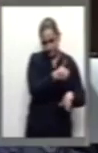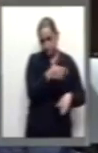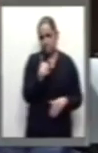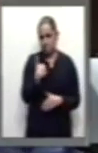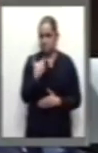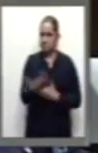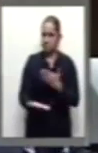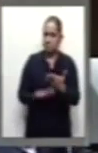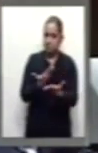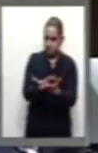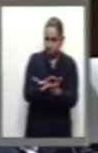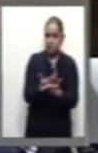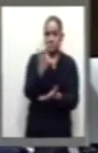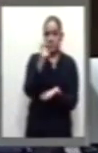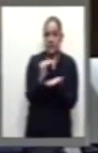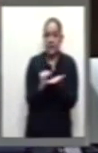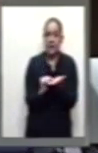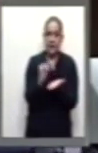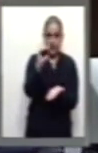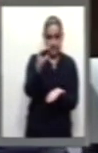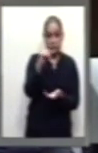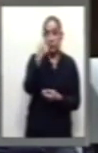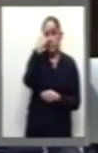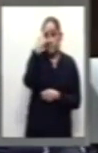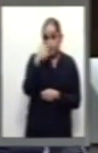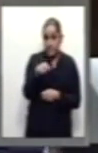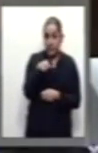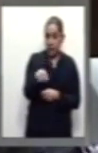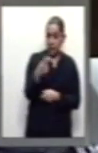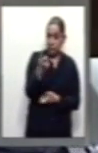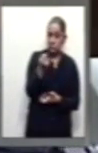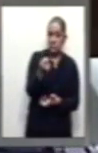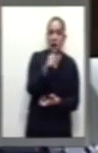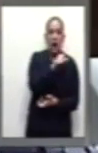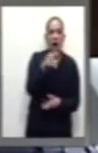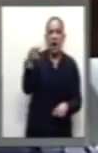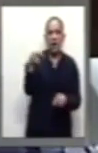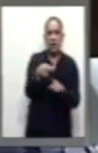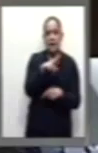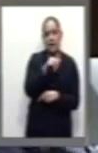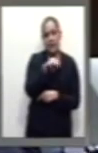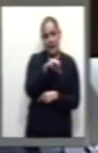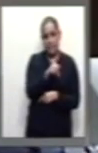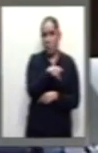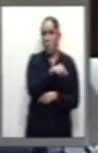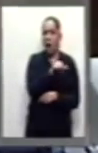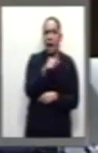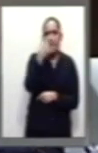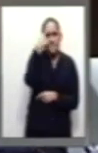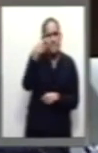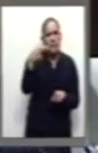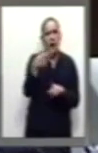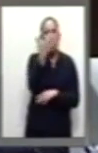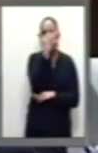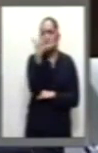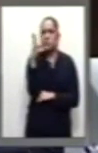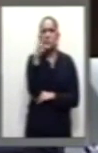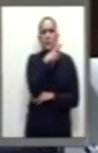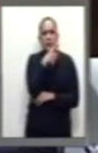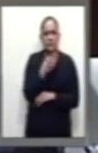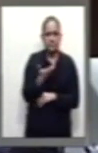propongo un incremento importante a los recursos destinados al ramo dedicado al medio ambiente, en